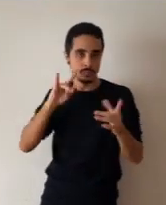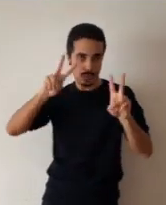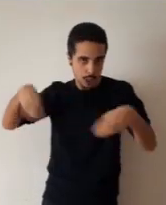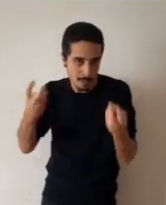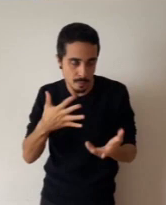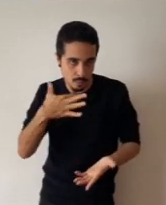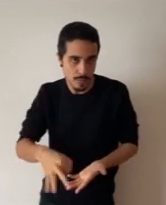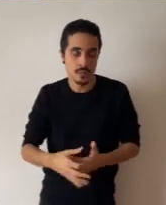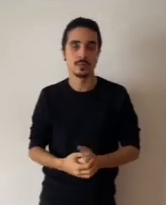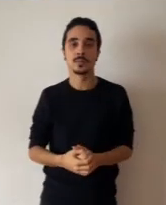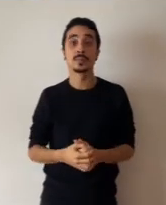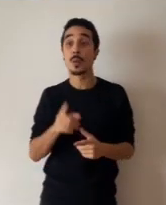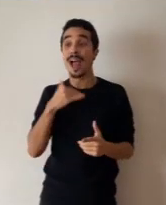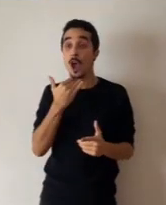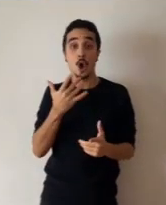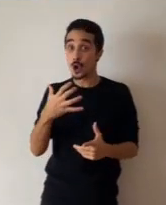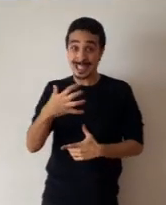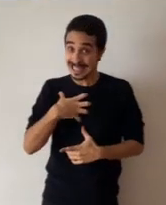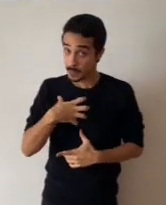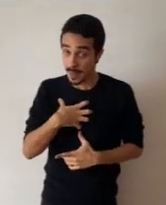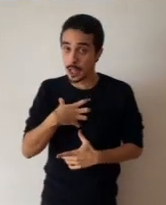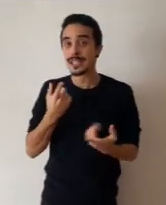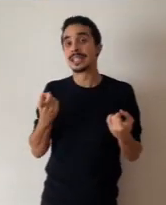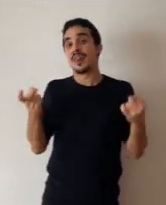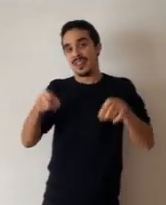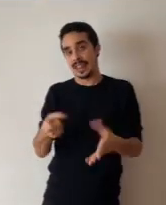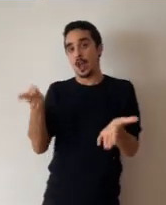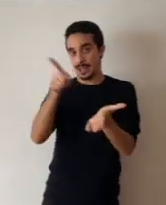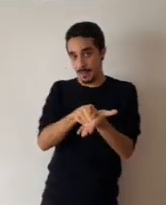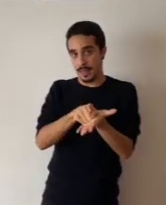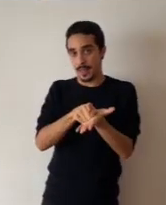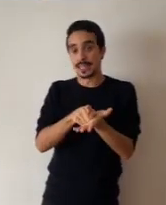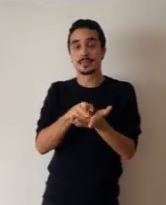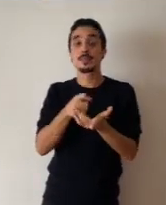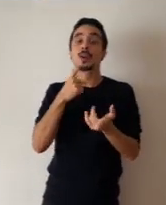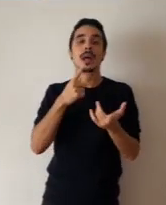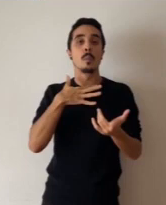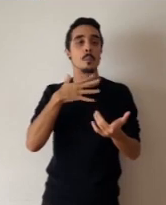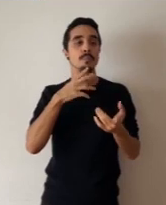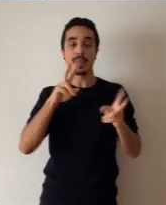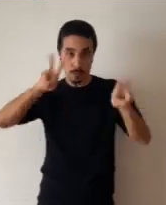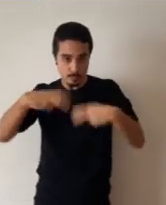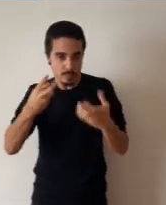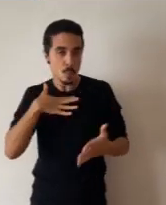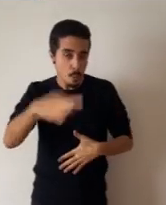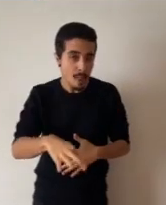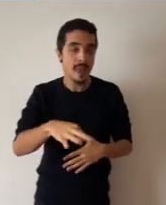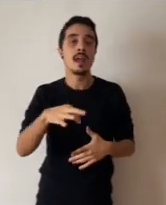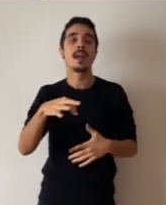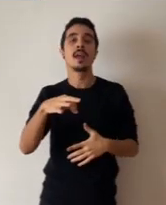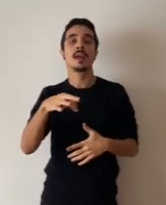resolver y lo que no es posible resolver se recita a las... Bueno, lo que es posible